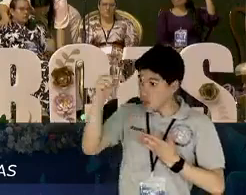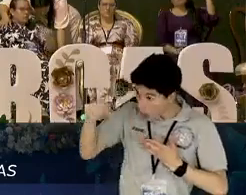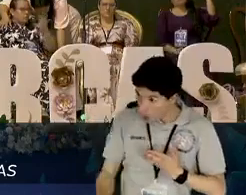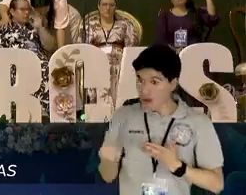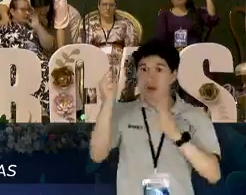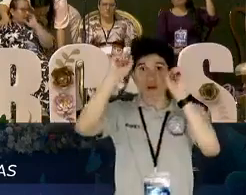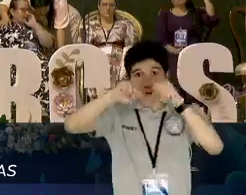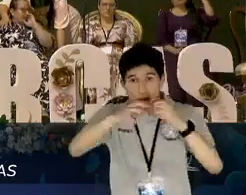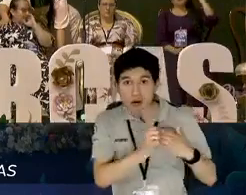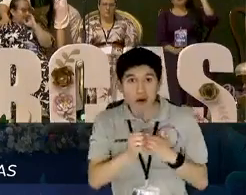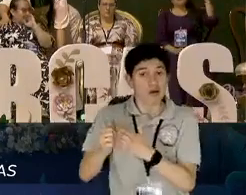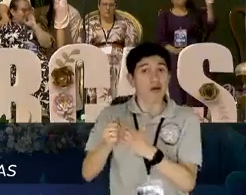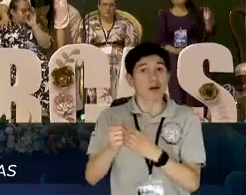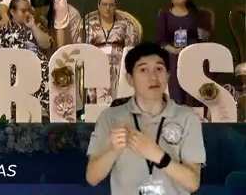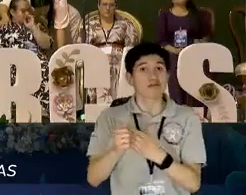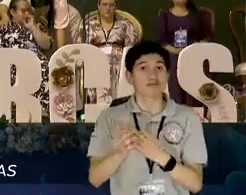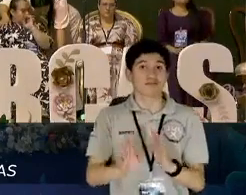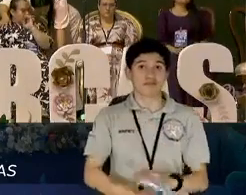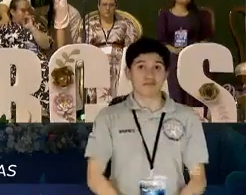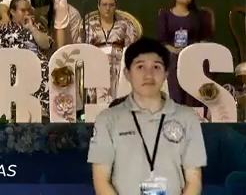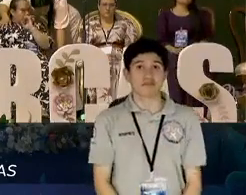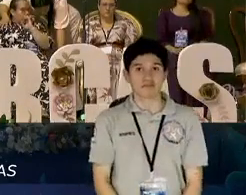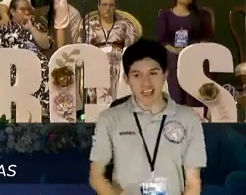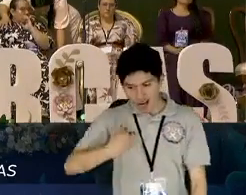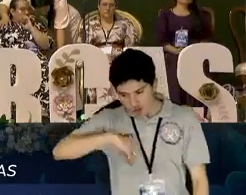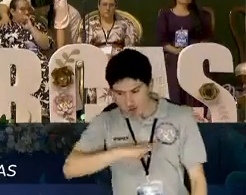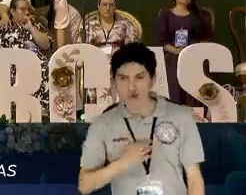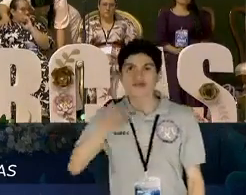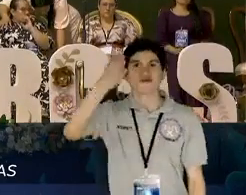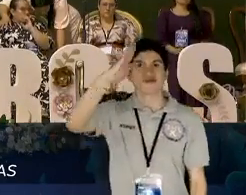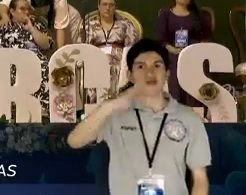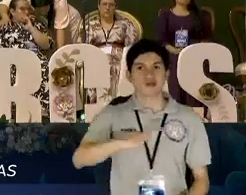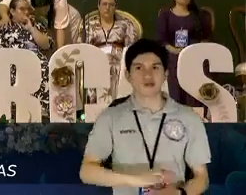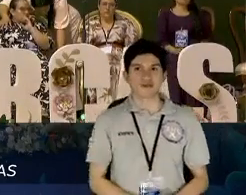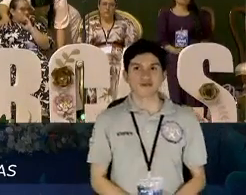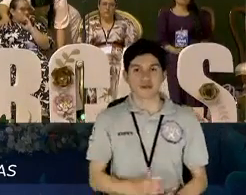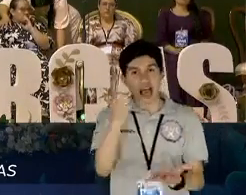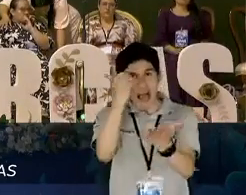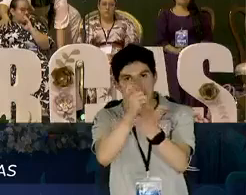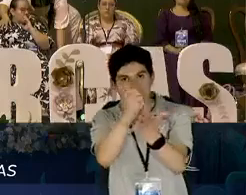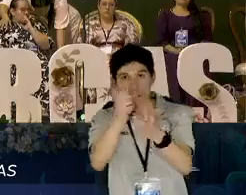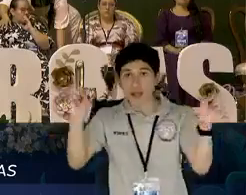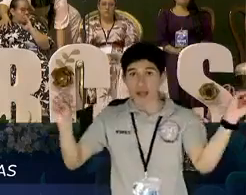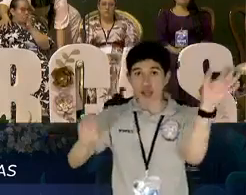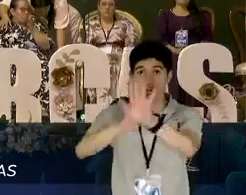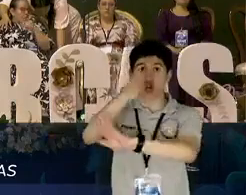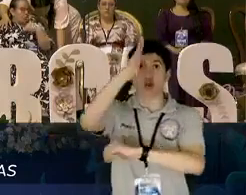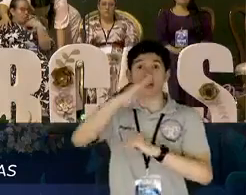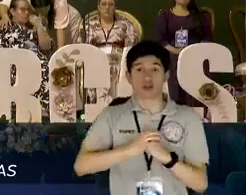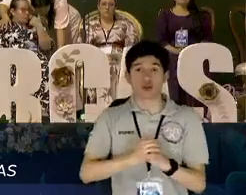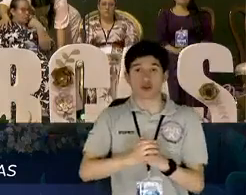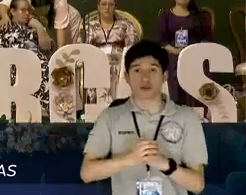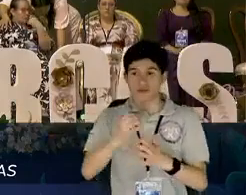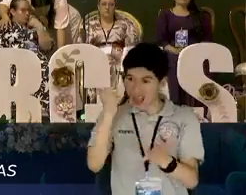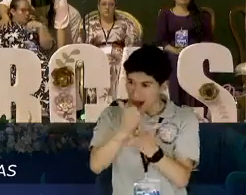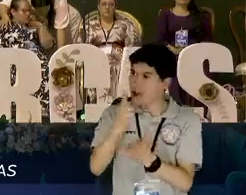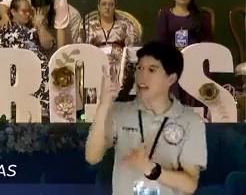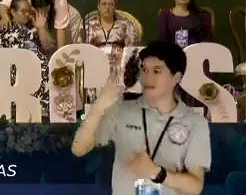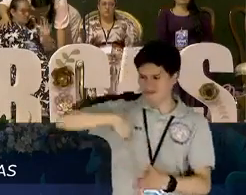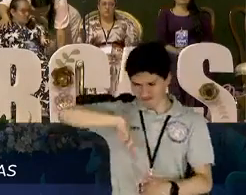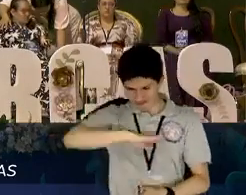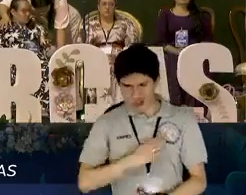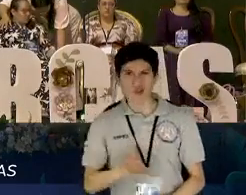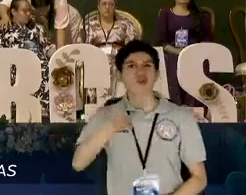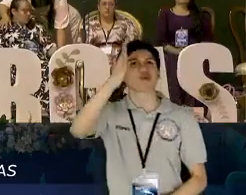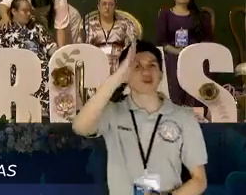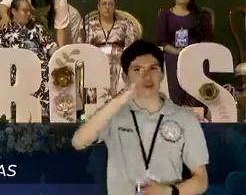guiar. Ese es nuestro Dios. Amén, gloria al Señor. Él es nuestro Dios. Él es nuestro